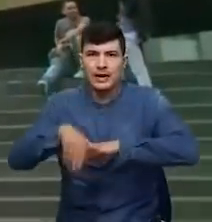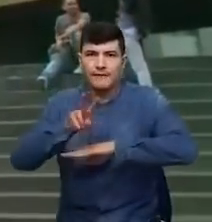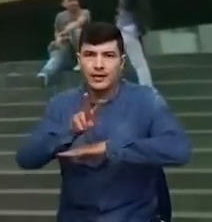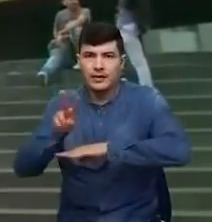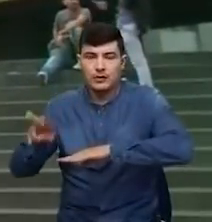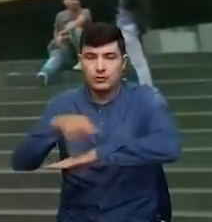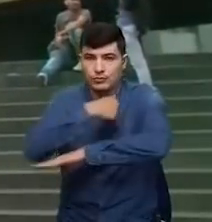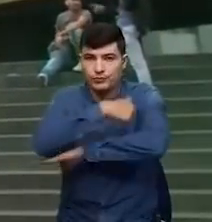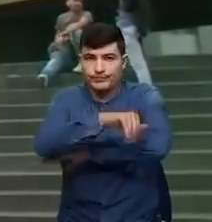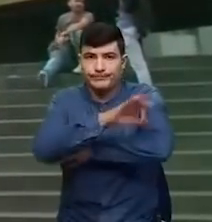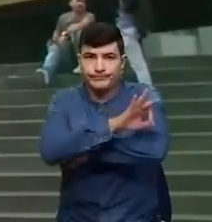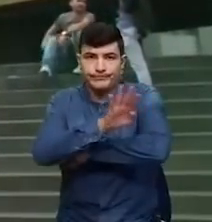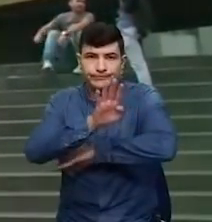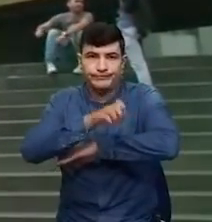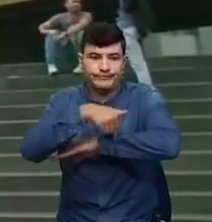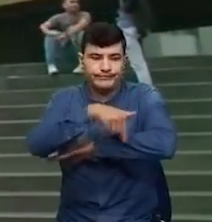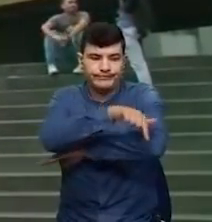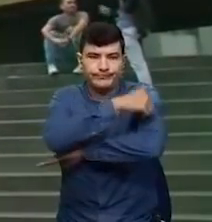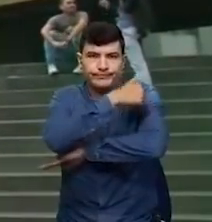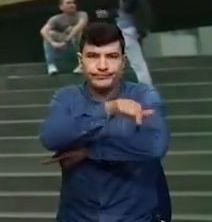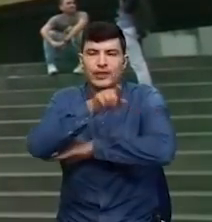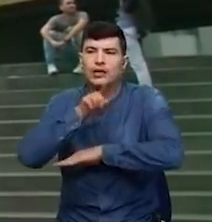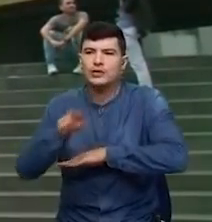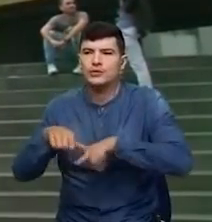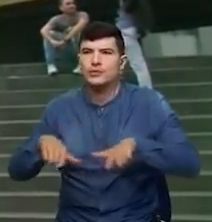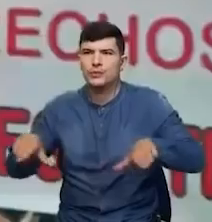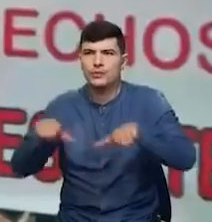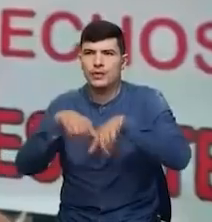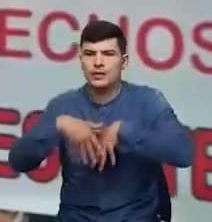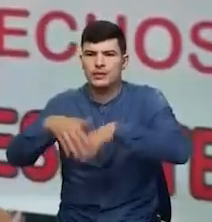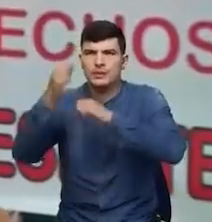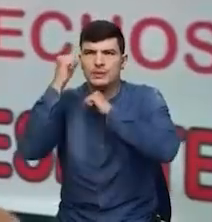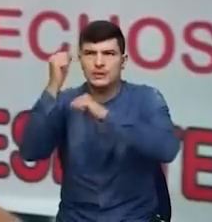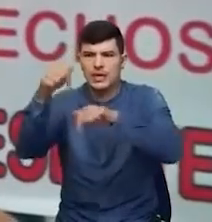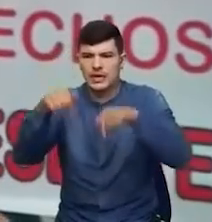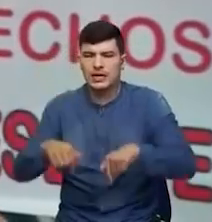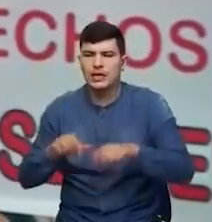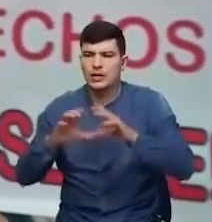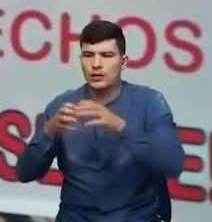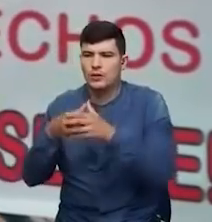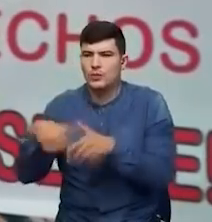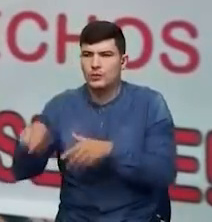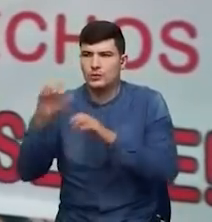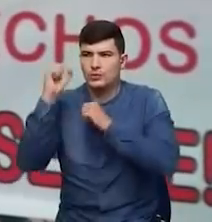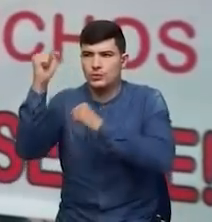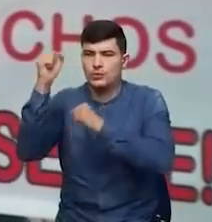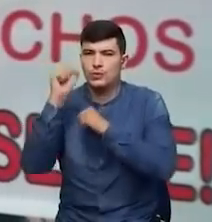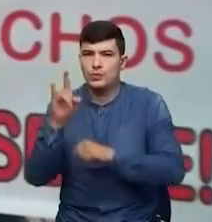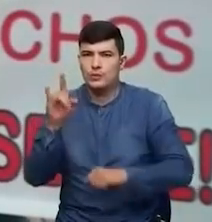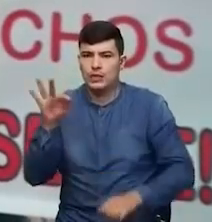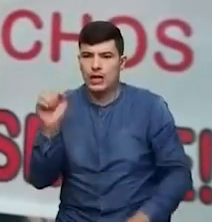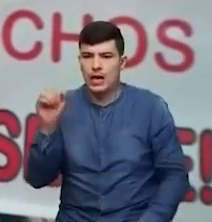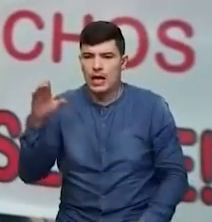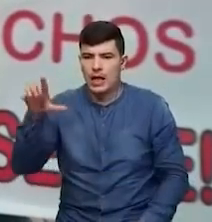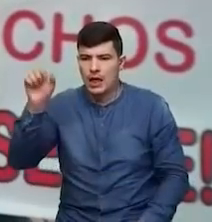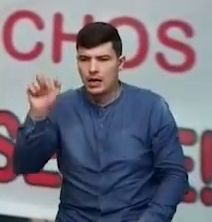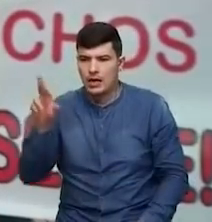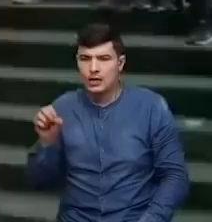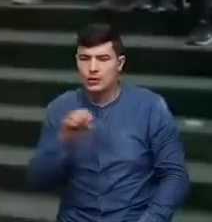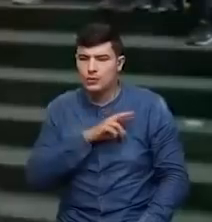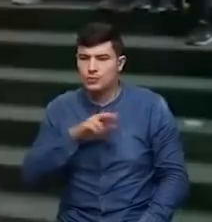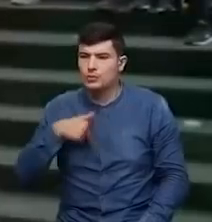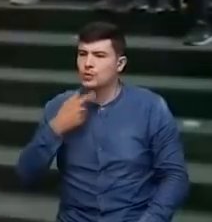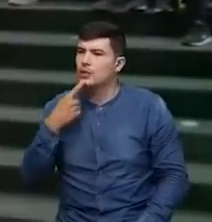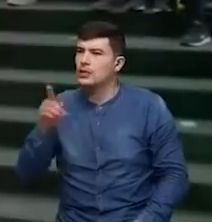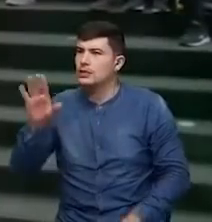calle 39 esquina. El motivo de la protesta aquí en Atento en el día de hoy de parte de la organización sindical UTA, claro, es decirle a los